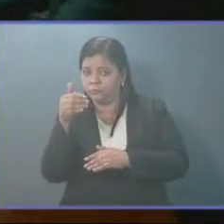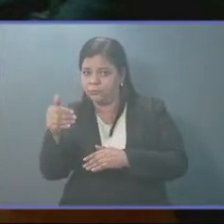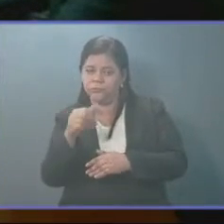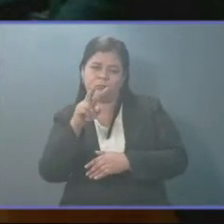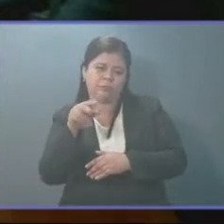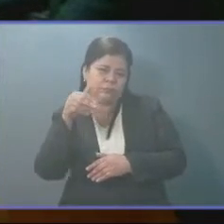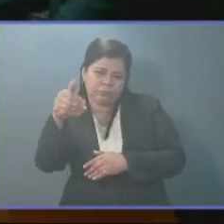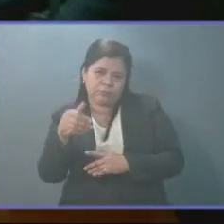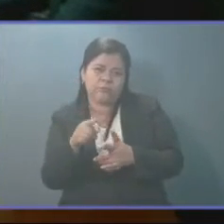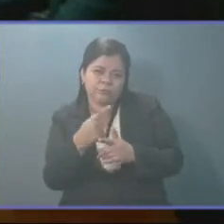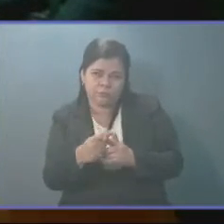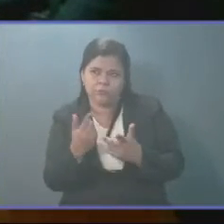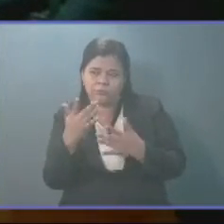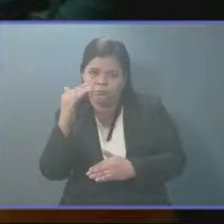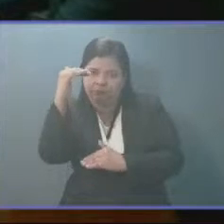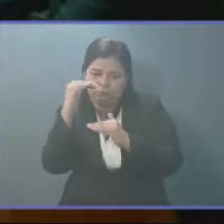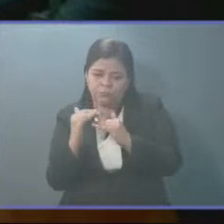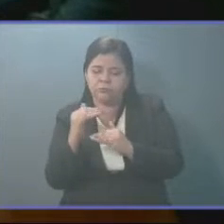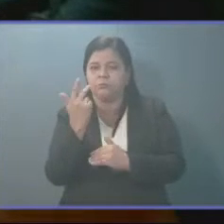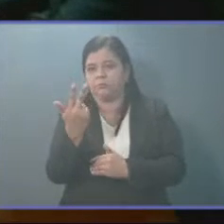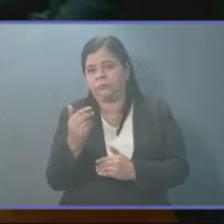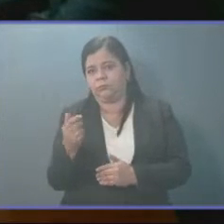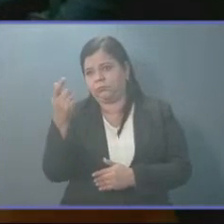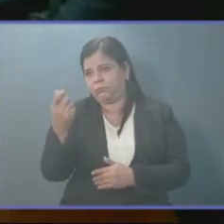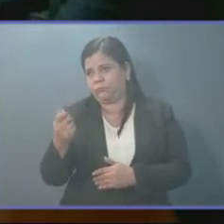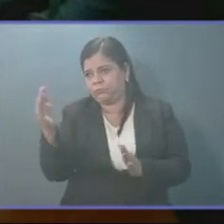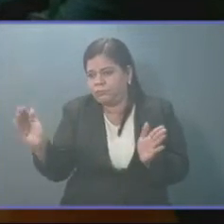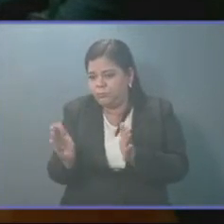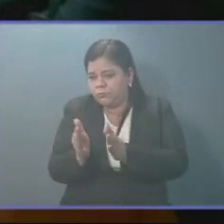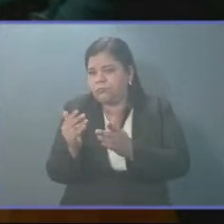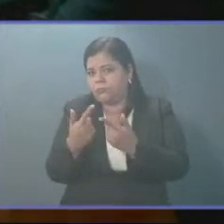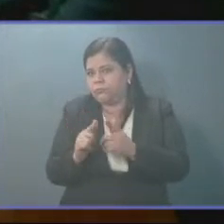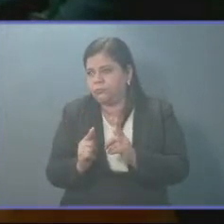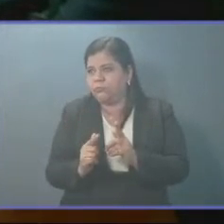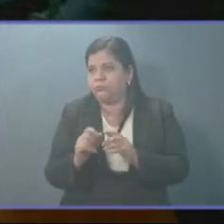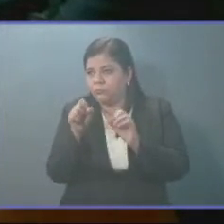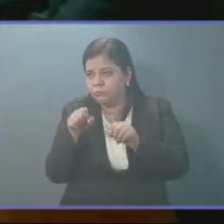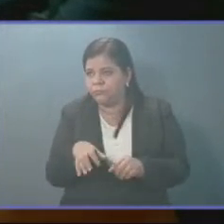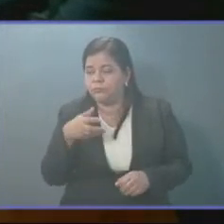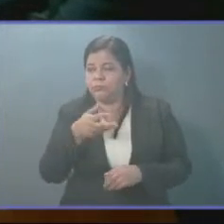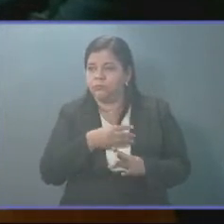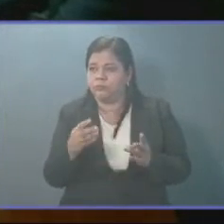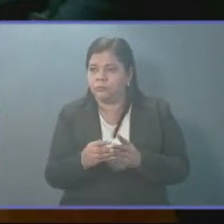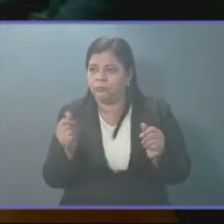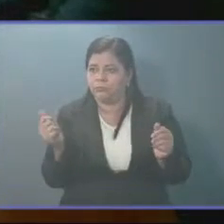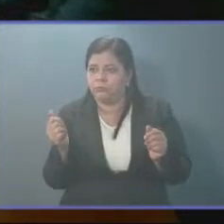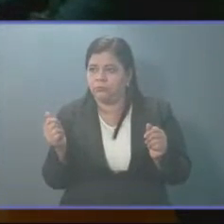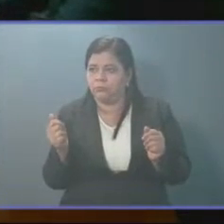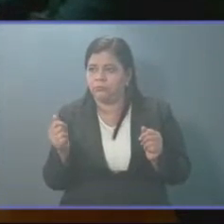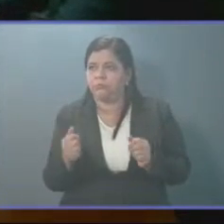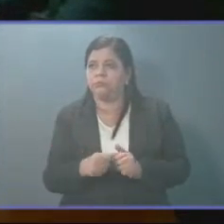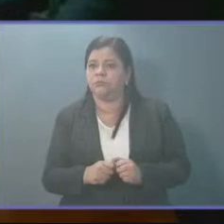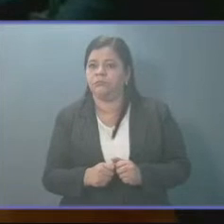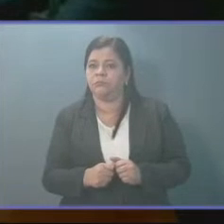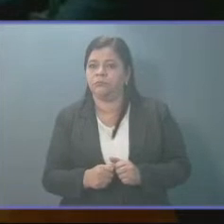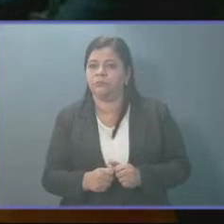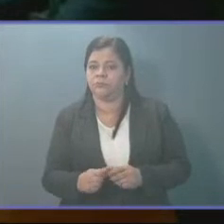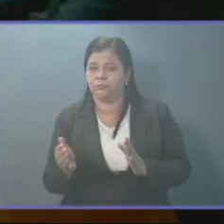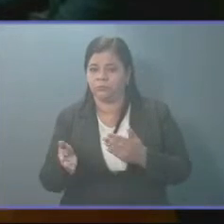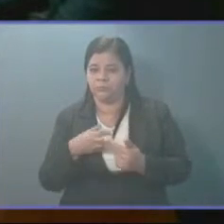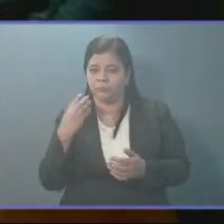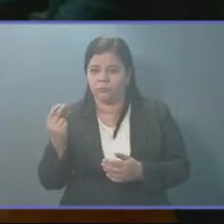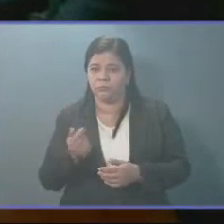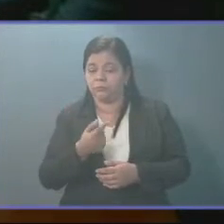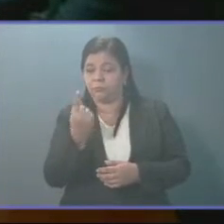lo menos se reduzca a 3 meses, ¿verdad? Y que se le pueda resolver de esa manera lo más pronto posible a